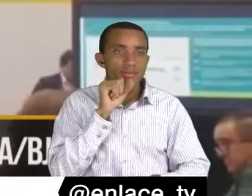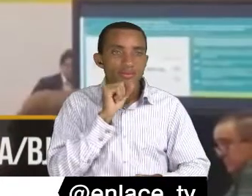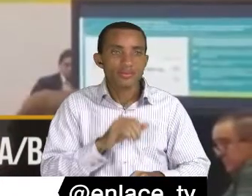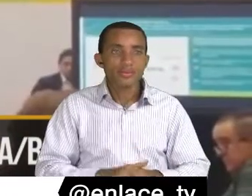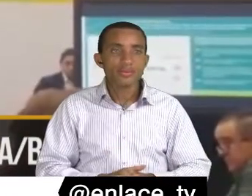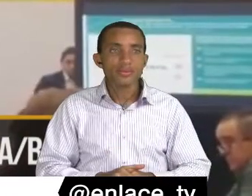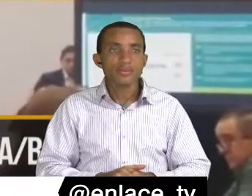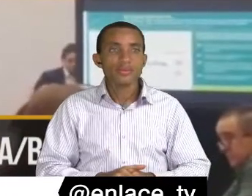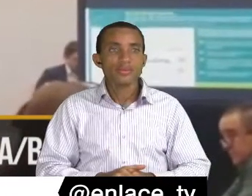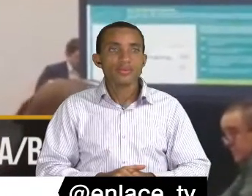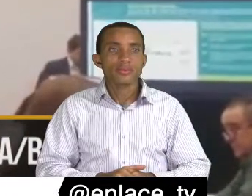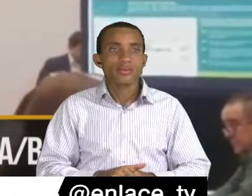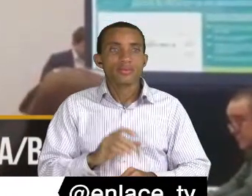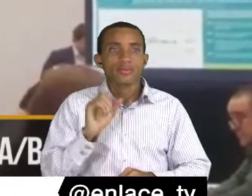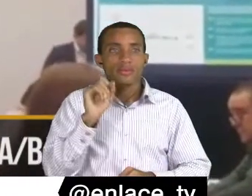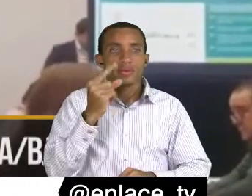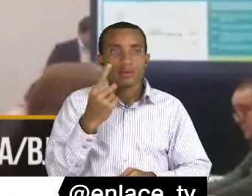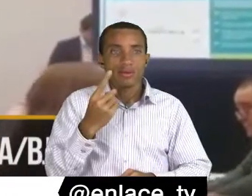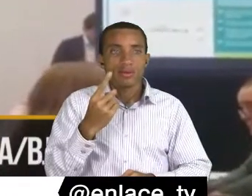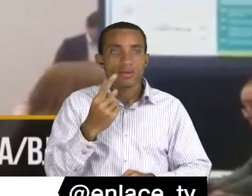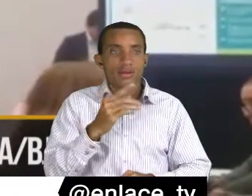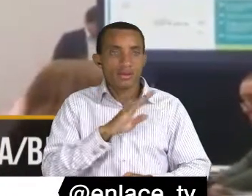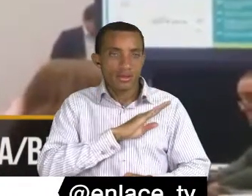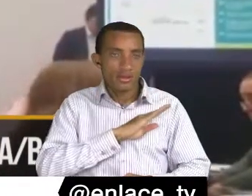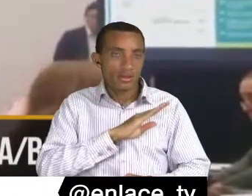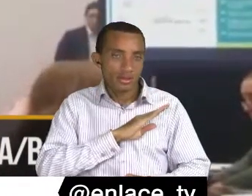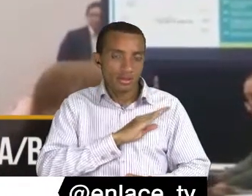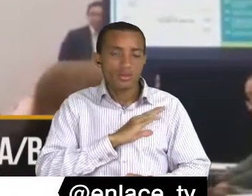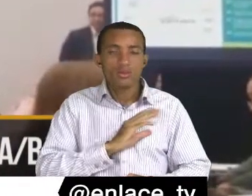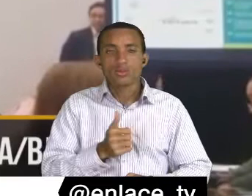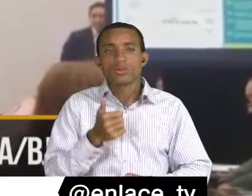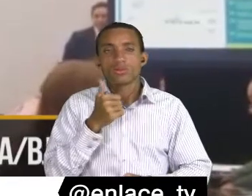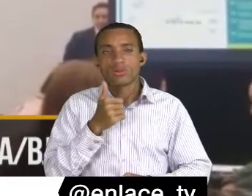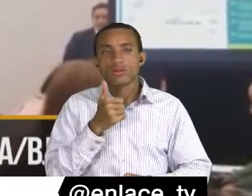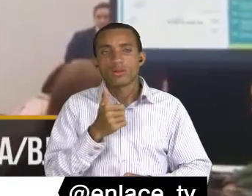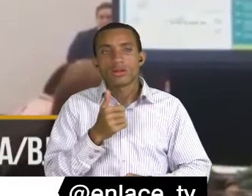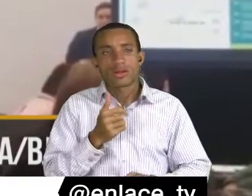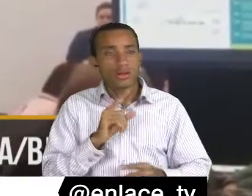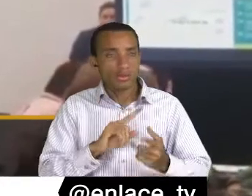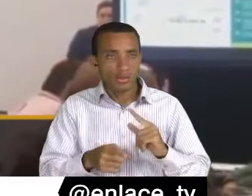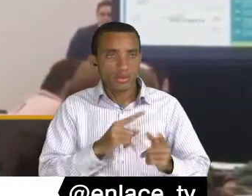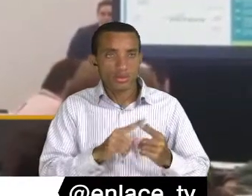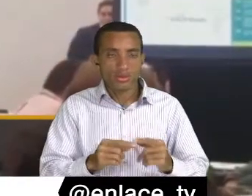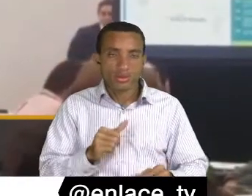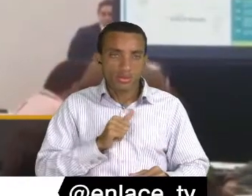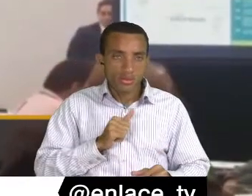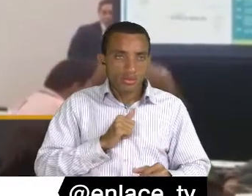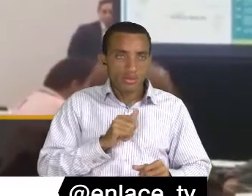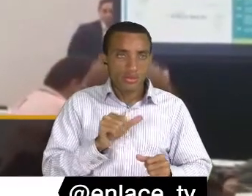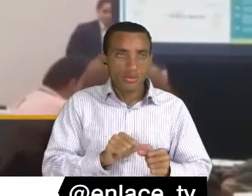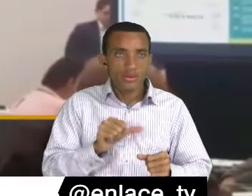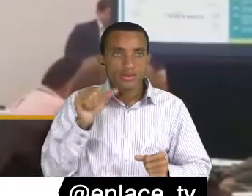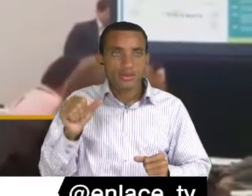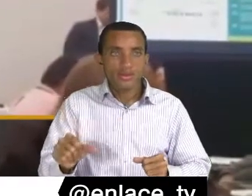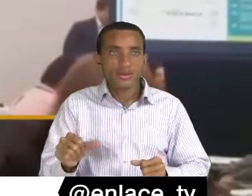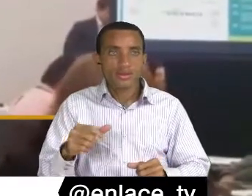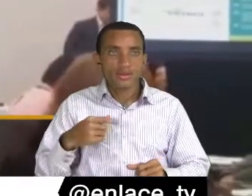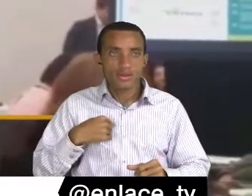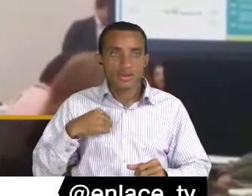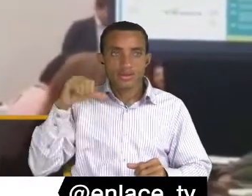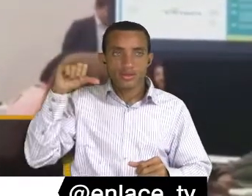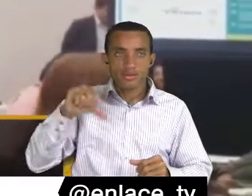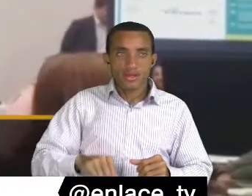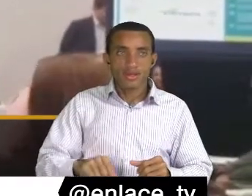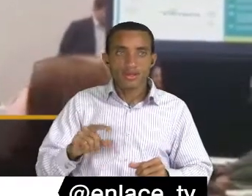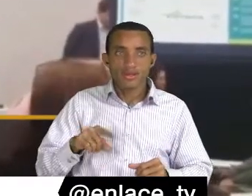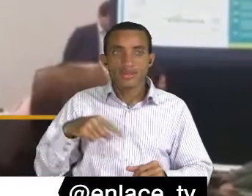Primero, el alcalde es un gran amigo, tenemos el mismo apellido, Pero él dice que usted es el malo. Él dice que usted es Echeverry el malo y que él es